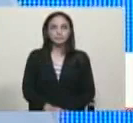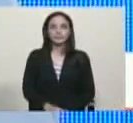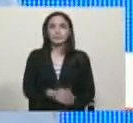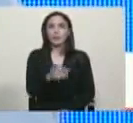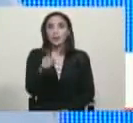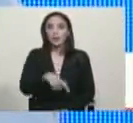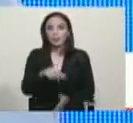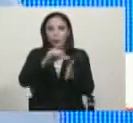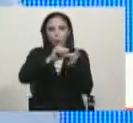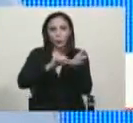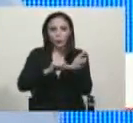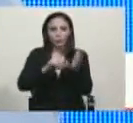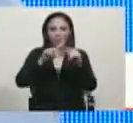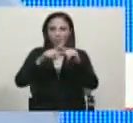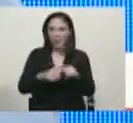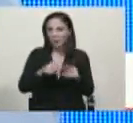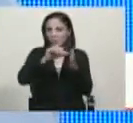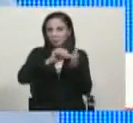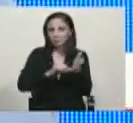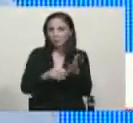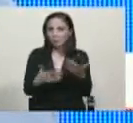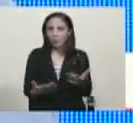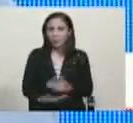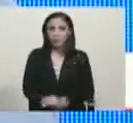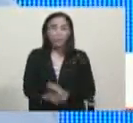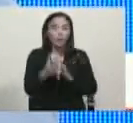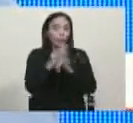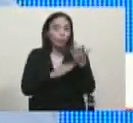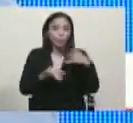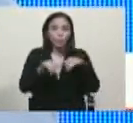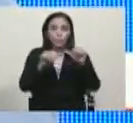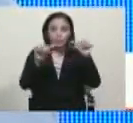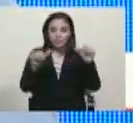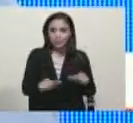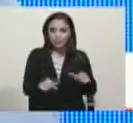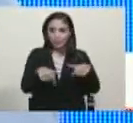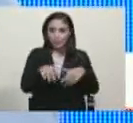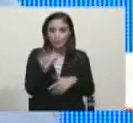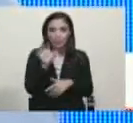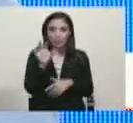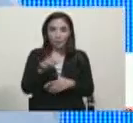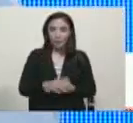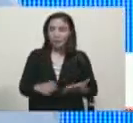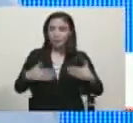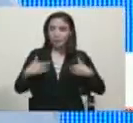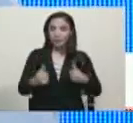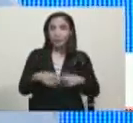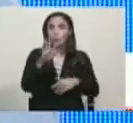Intervenciones quirúrgicas en todo este sistema de salud nuestro.